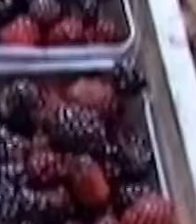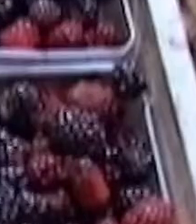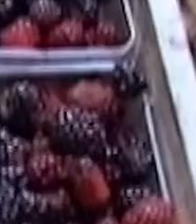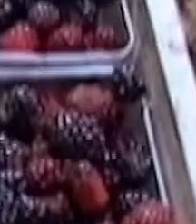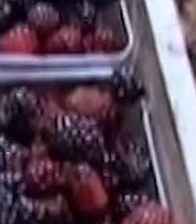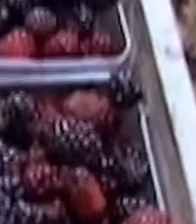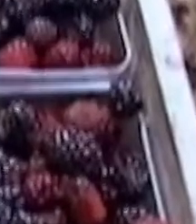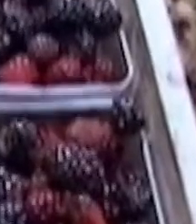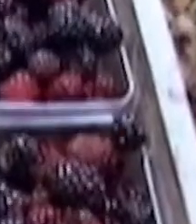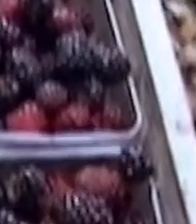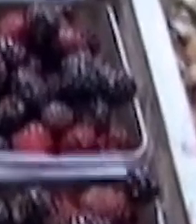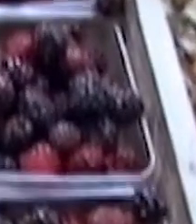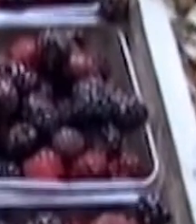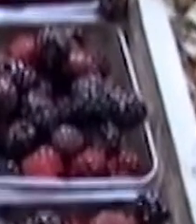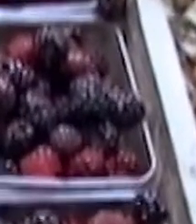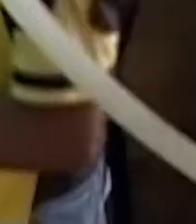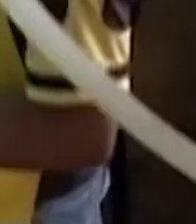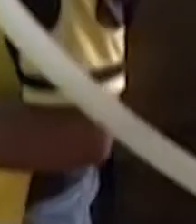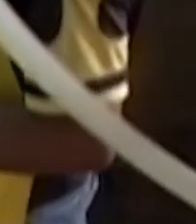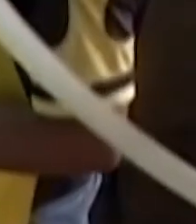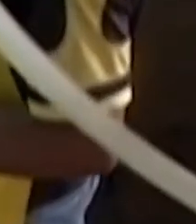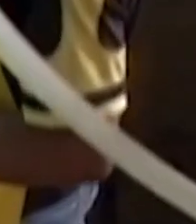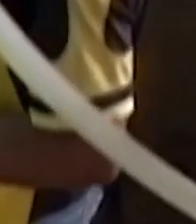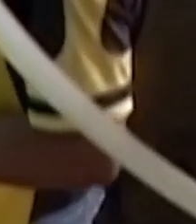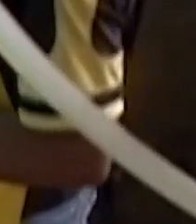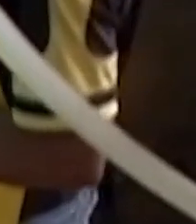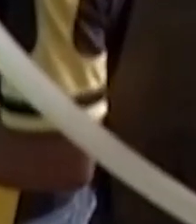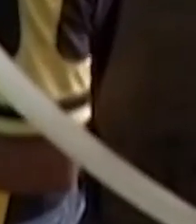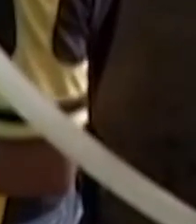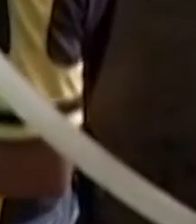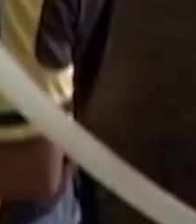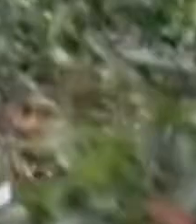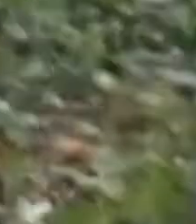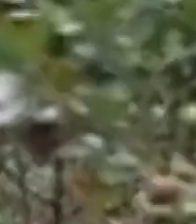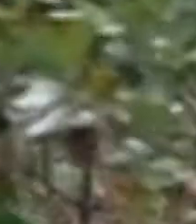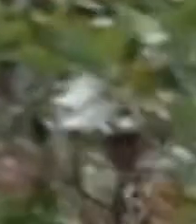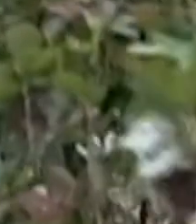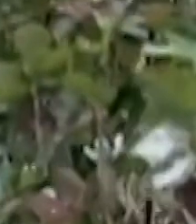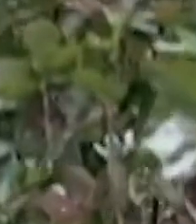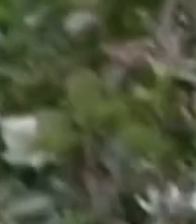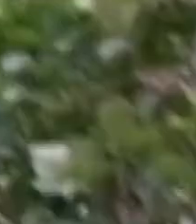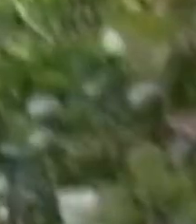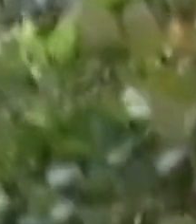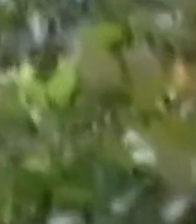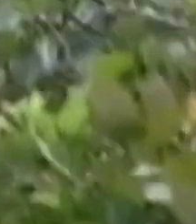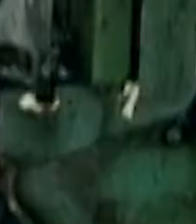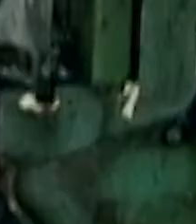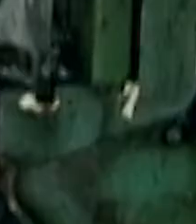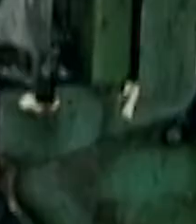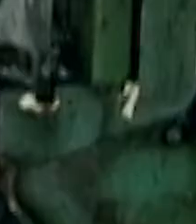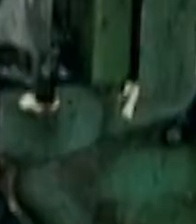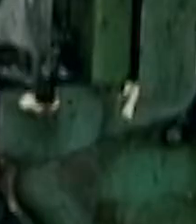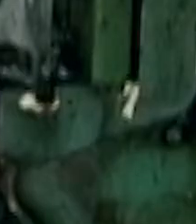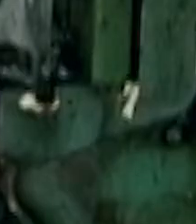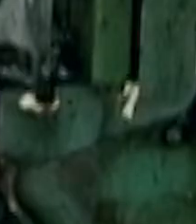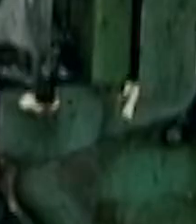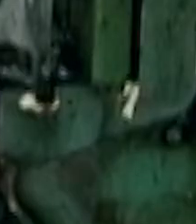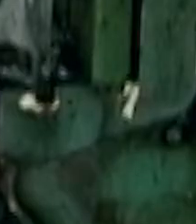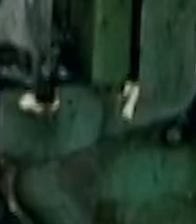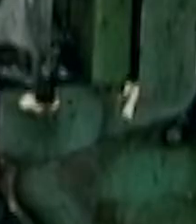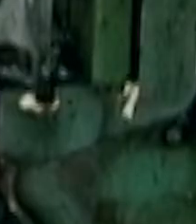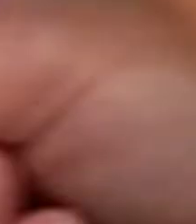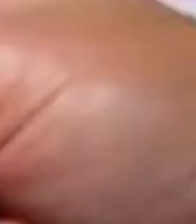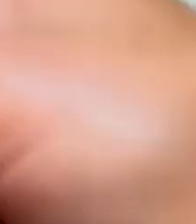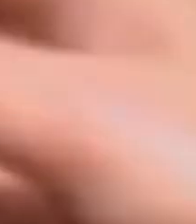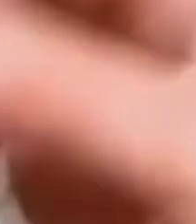La zona de Los Santos no existe geográficamente. La zona de Los Santos es una interpretación que damos al nombre de 3